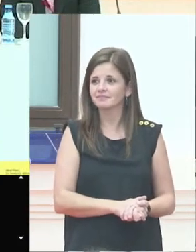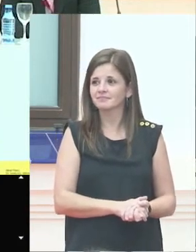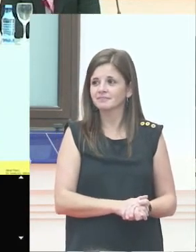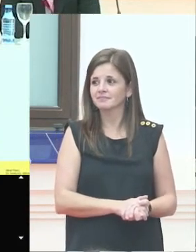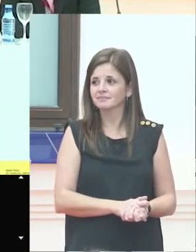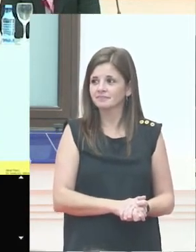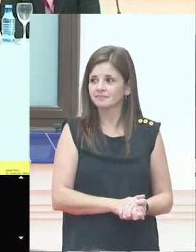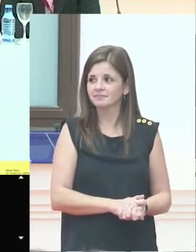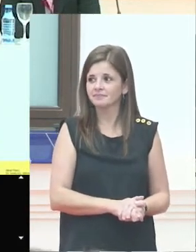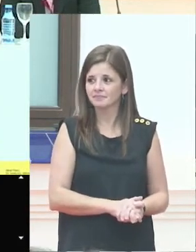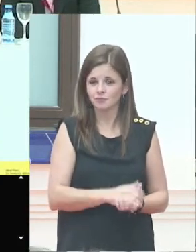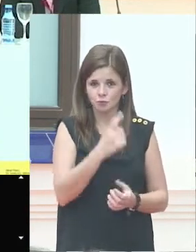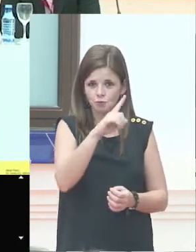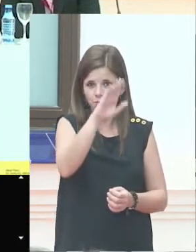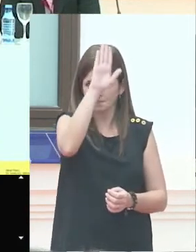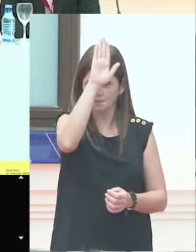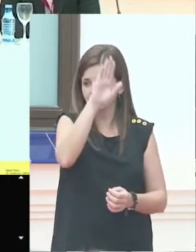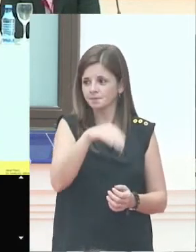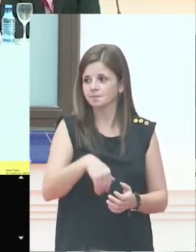Por aquí adelante tienes un voluntario.